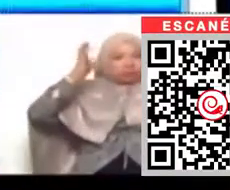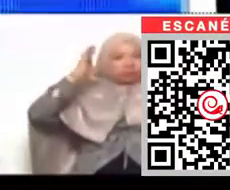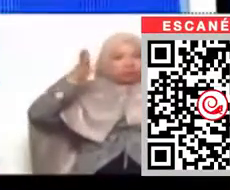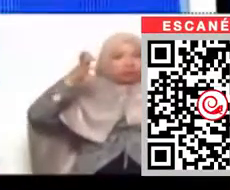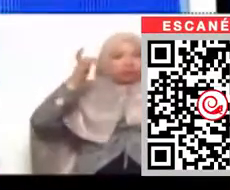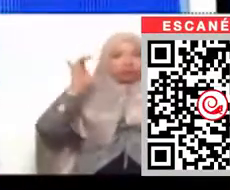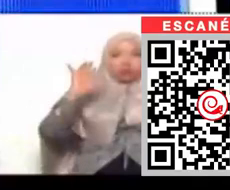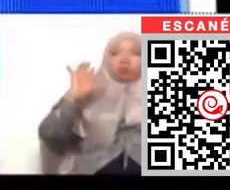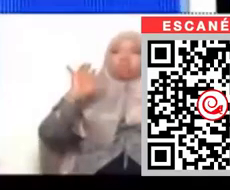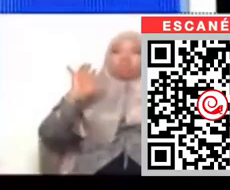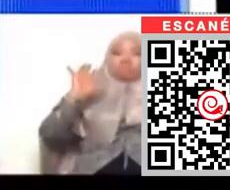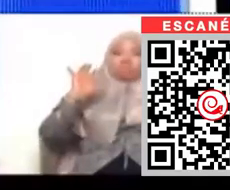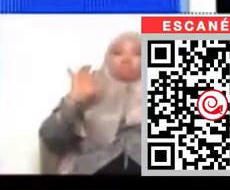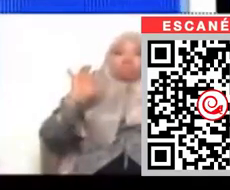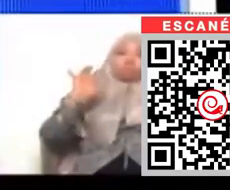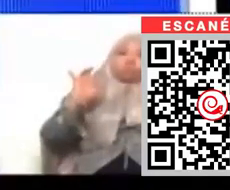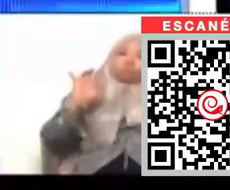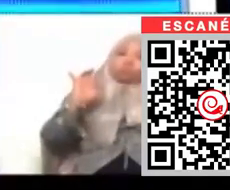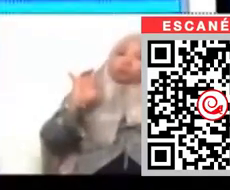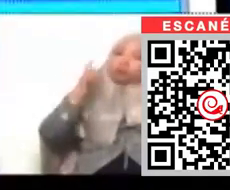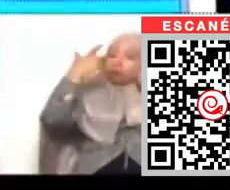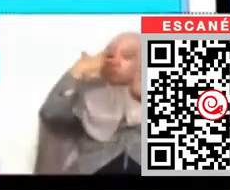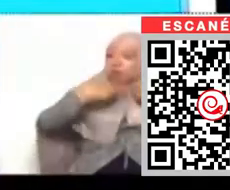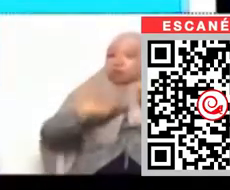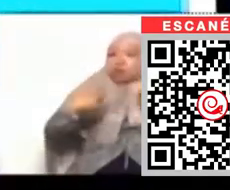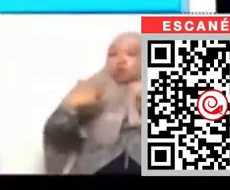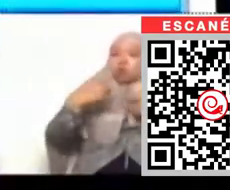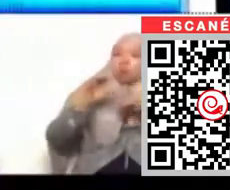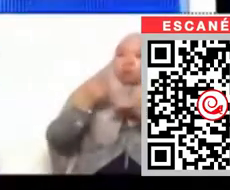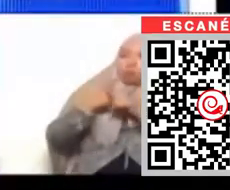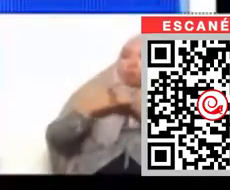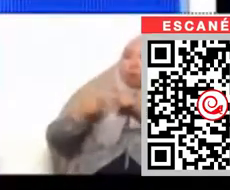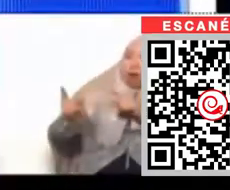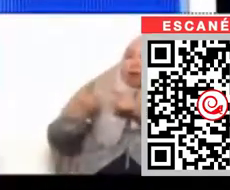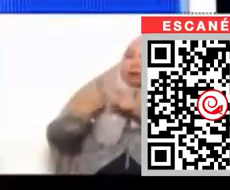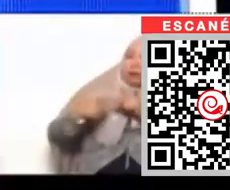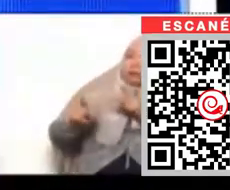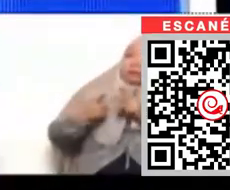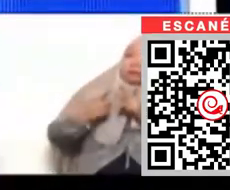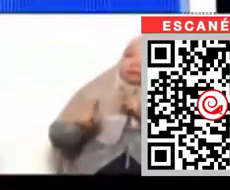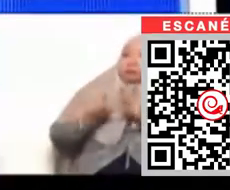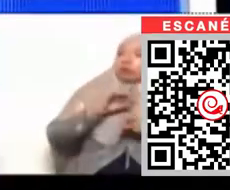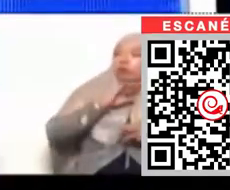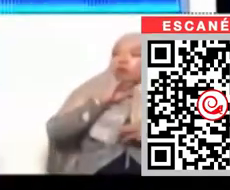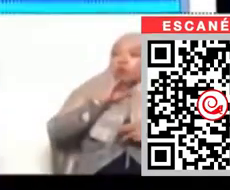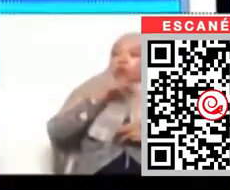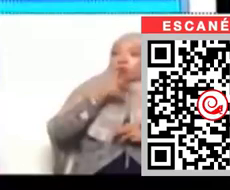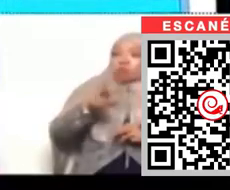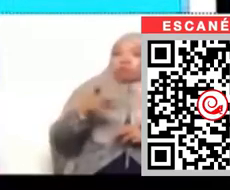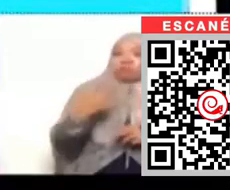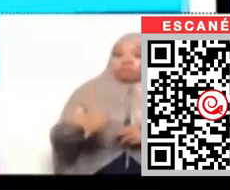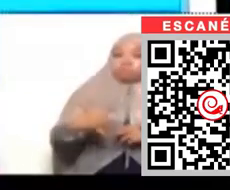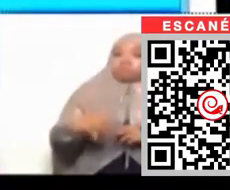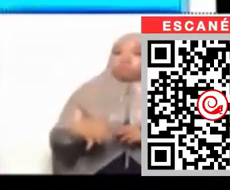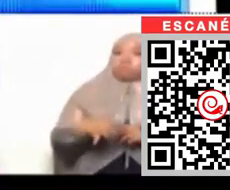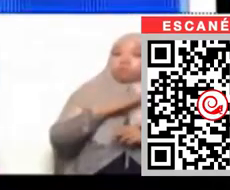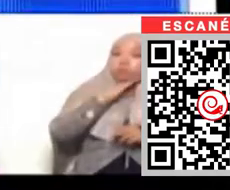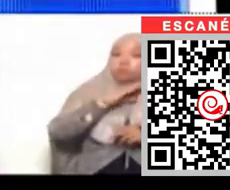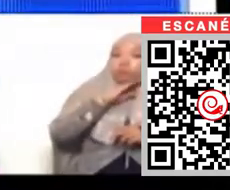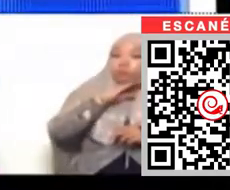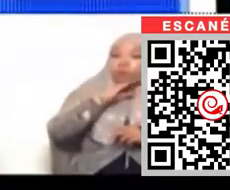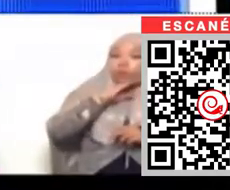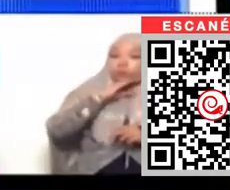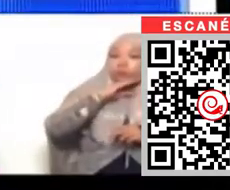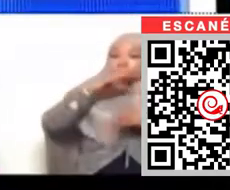paranoide, esquizotípico, son formas de alteraciones muy graves,